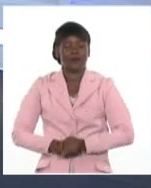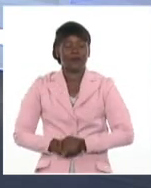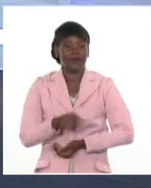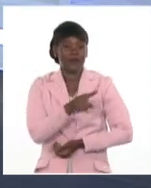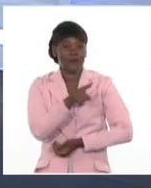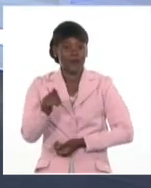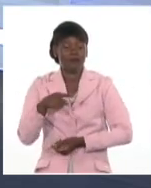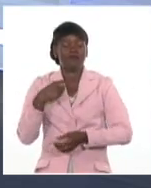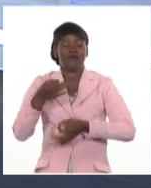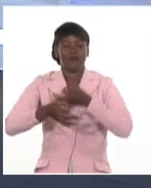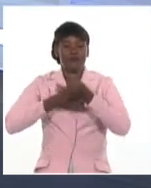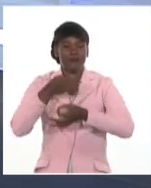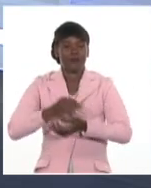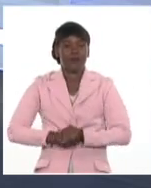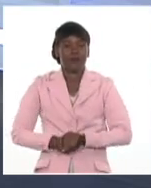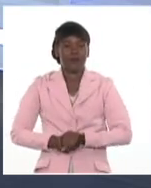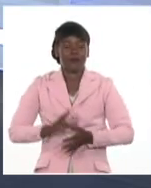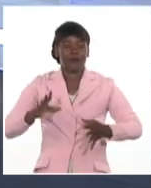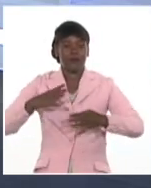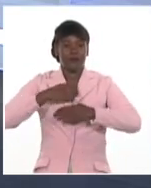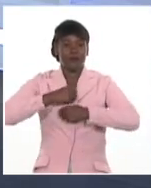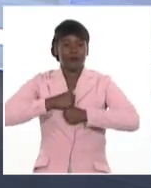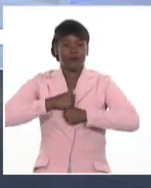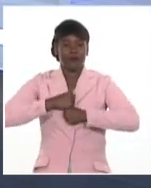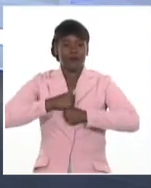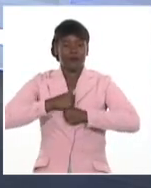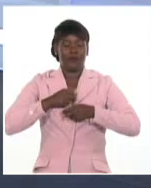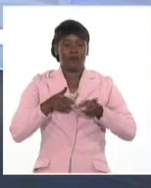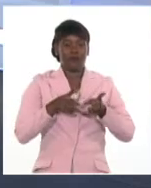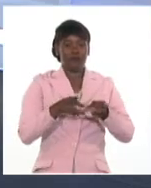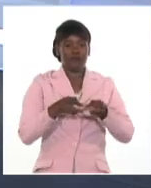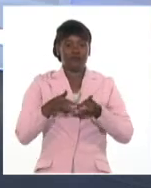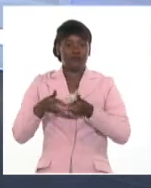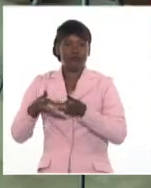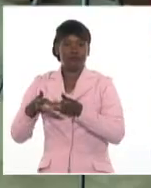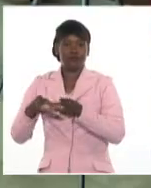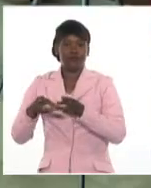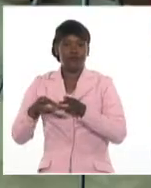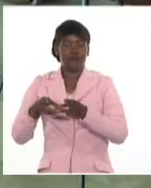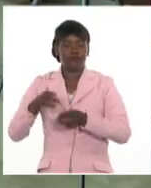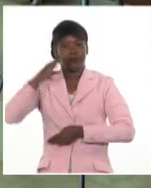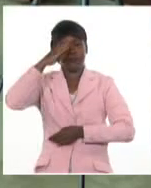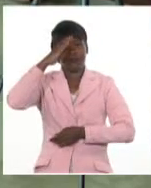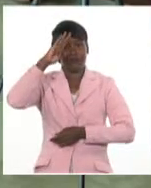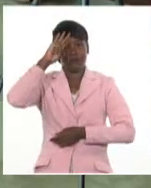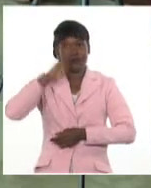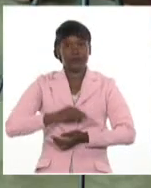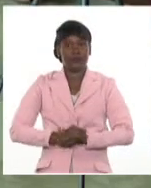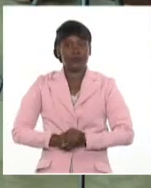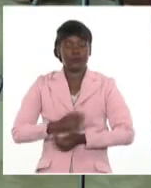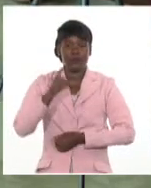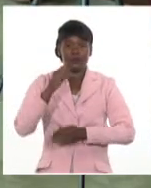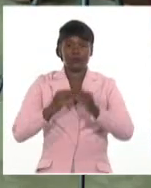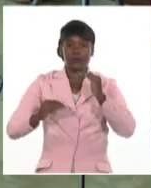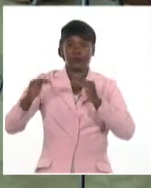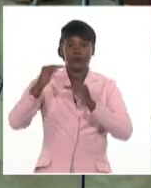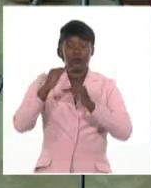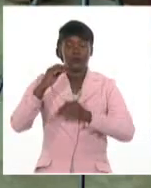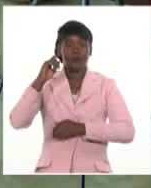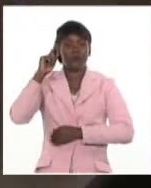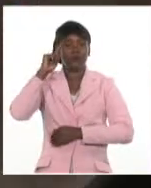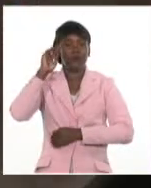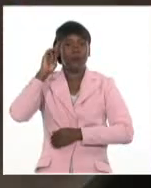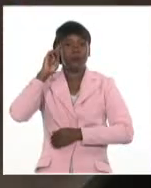declaró Patrimonio Documental de la Humanidad en la categoría Memoria del Mundo. La Cinemateca de Cuba recibió con